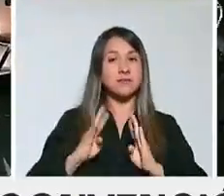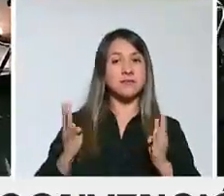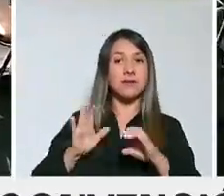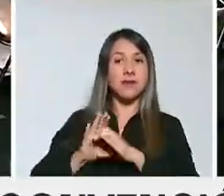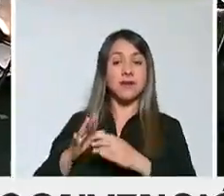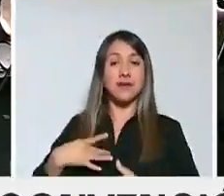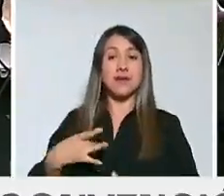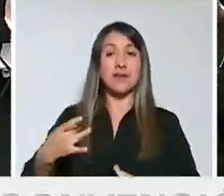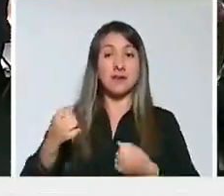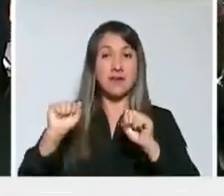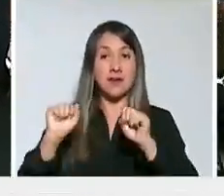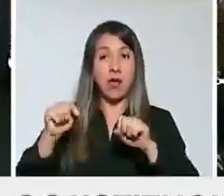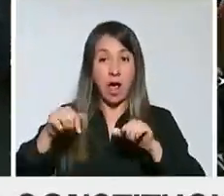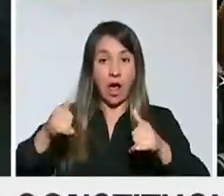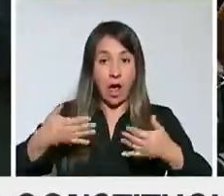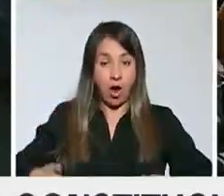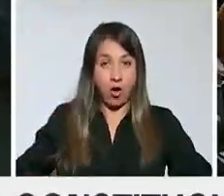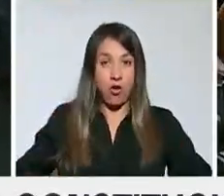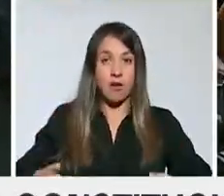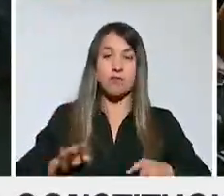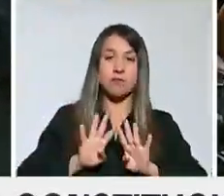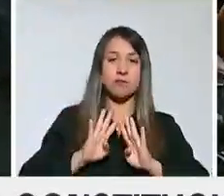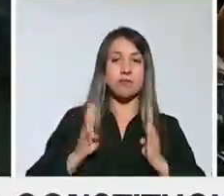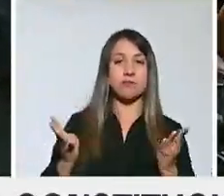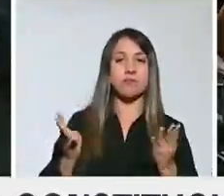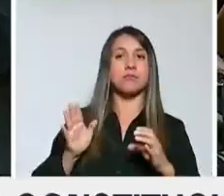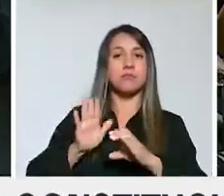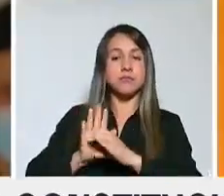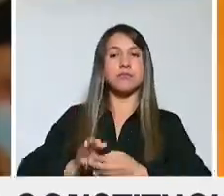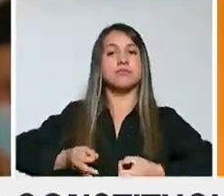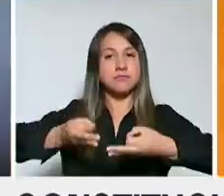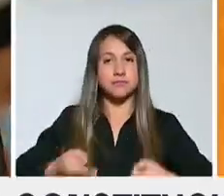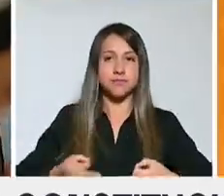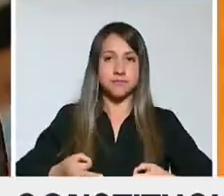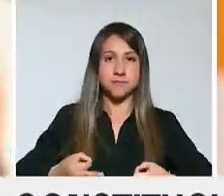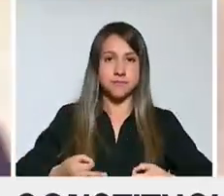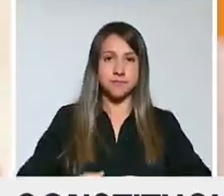electos, ahora son convencionales constituyentes.